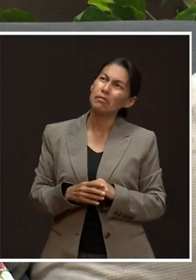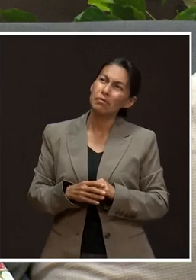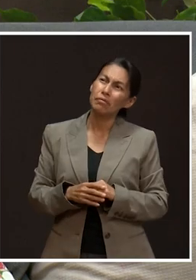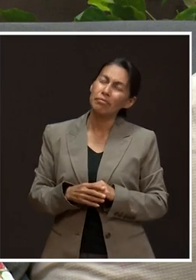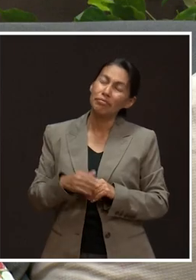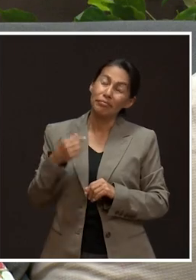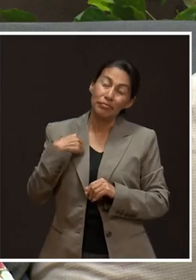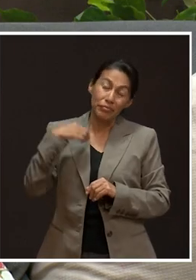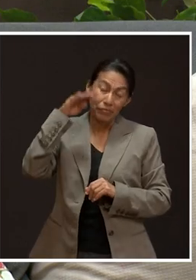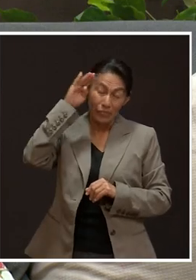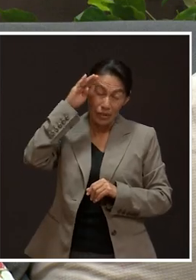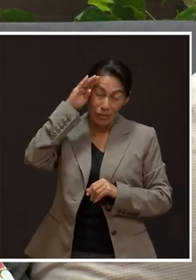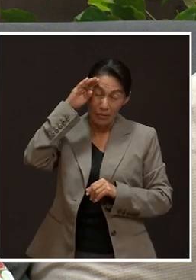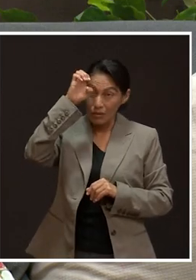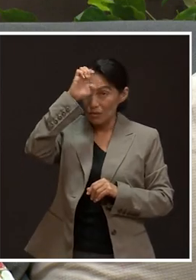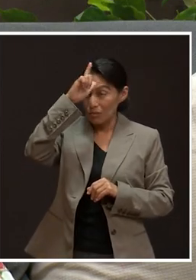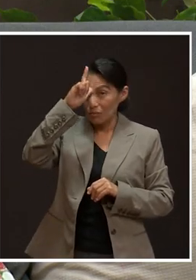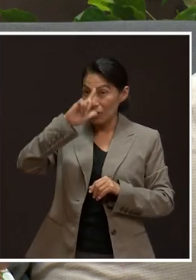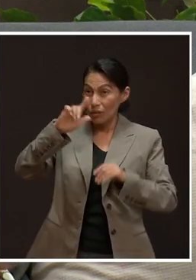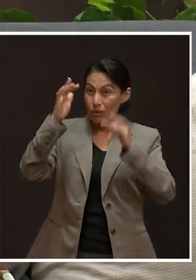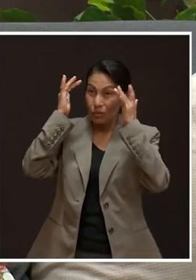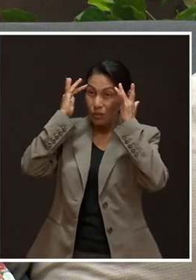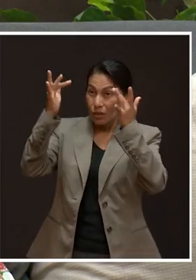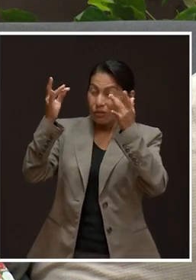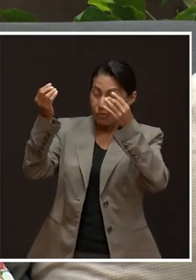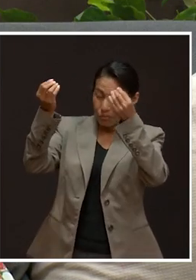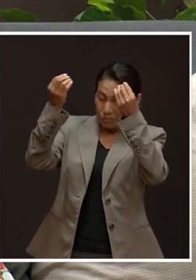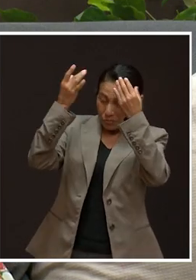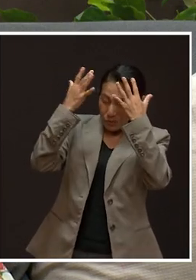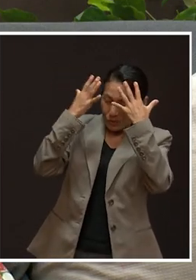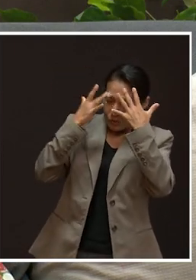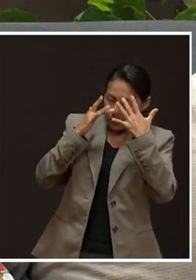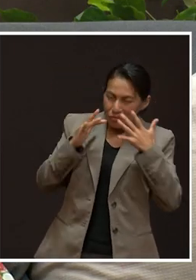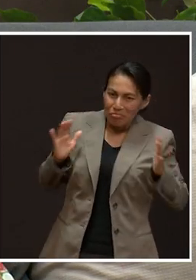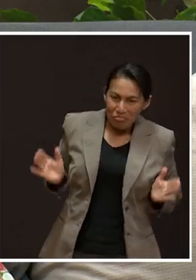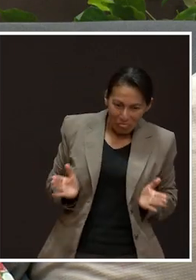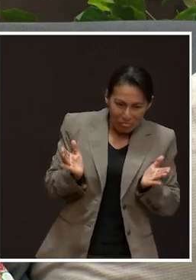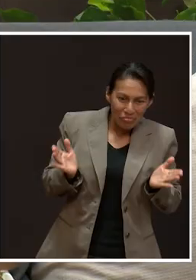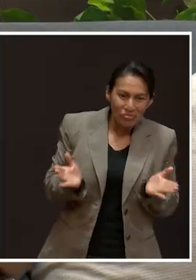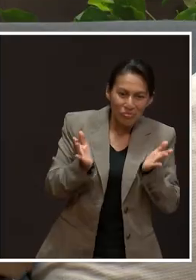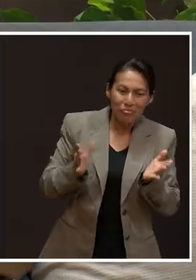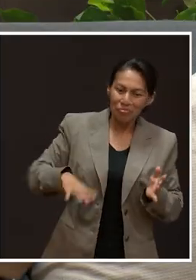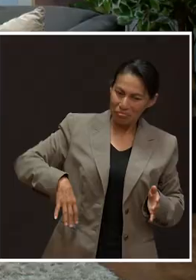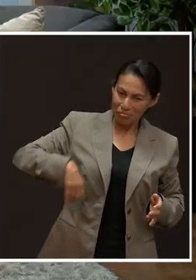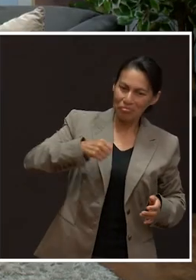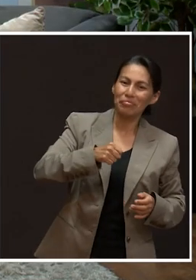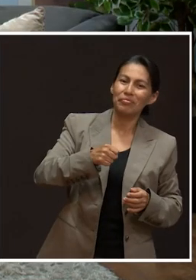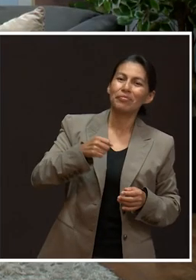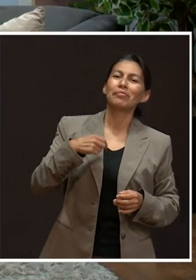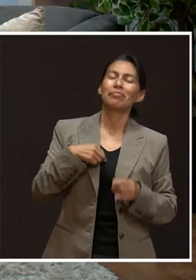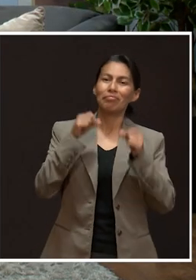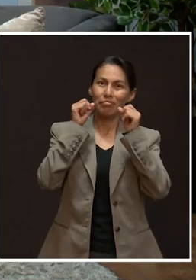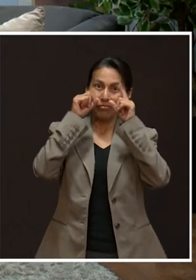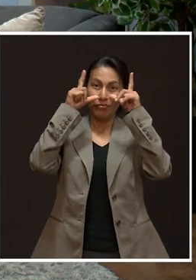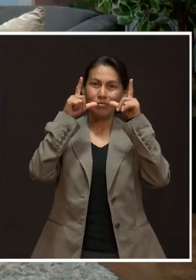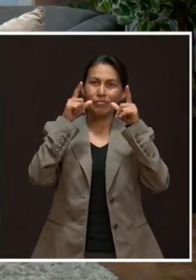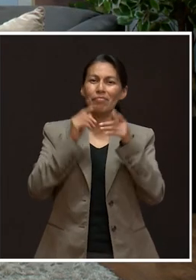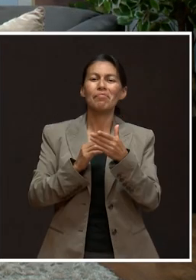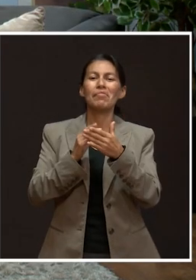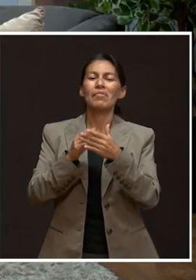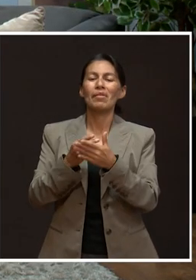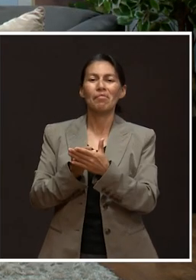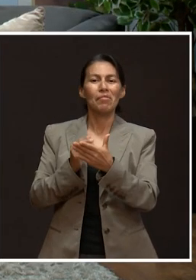sé, o sea, creo que fue el Espíritu Santo que me animó, yo dije, no, no voy a llorar, me levanté, y me fui de regreso a la casa de la hermana